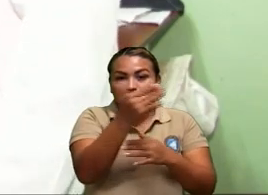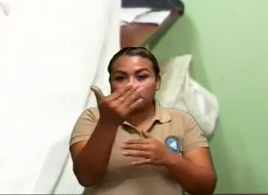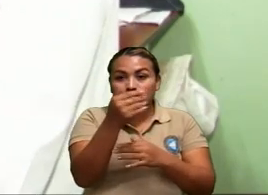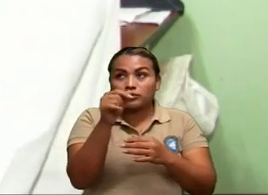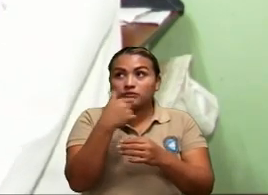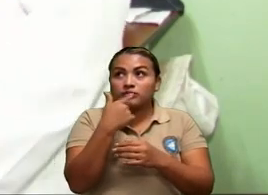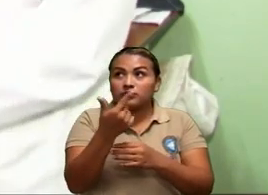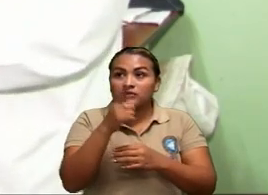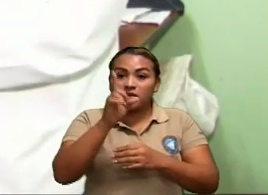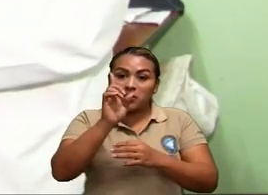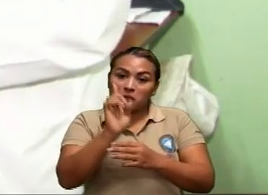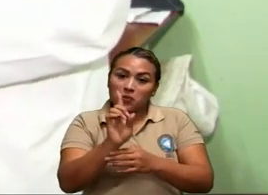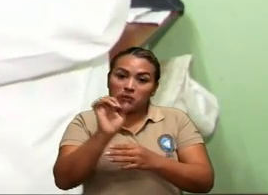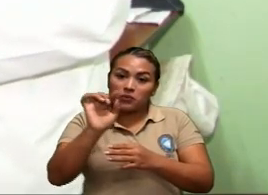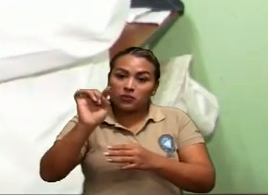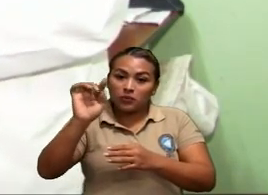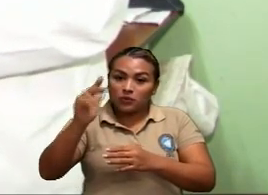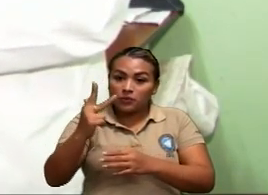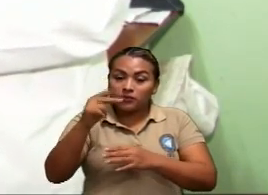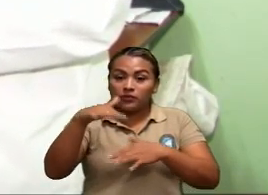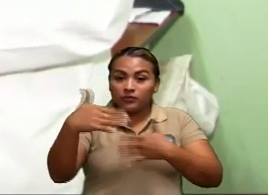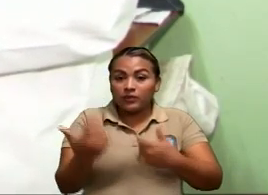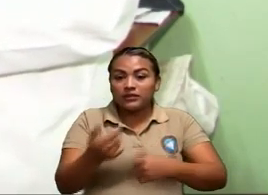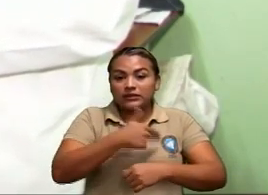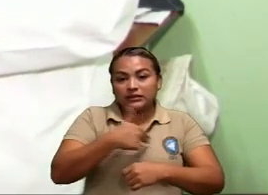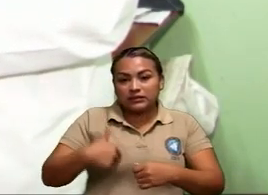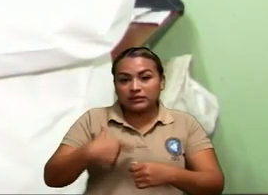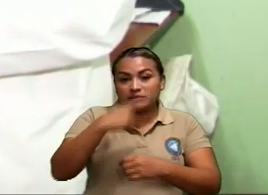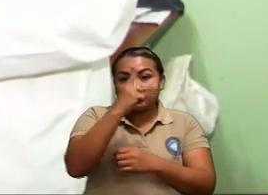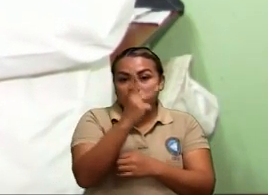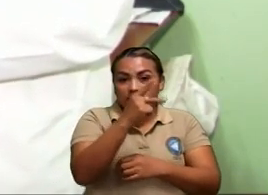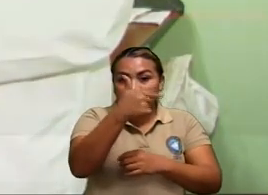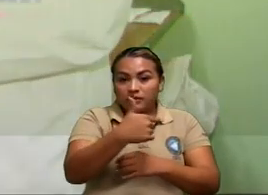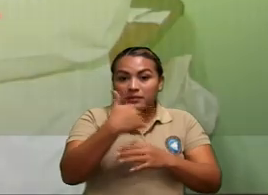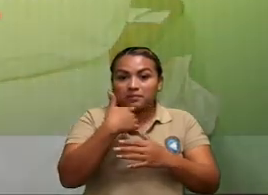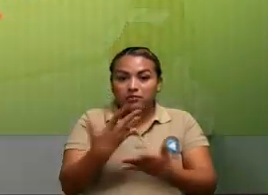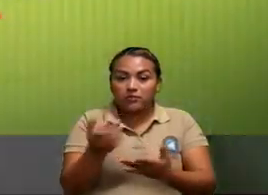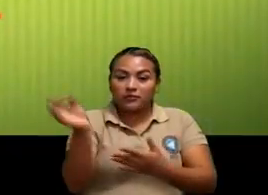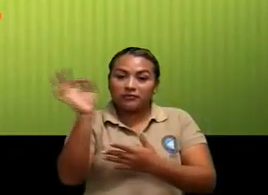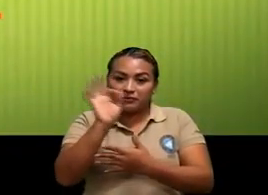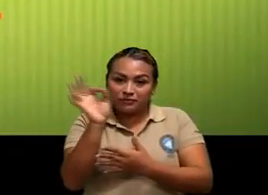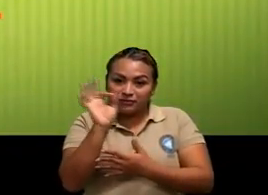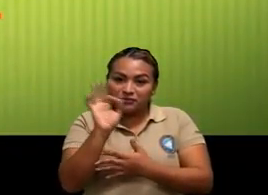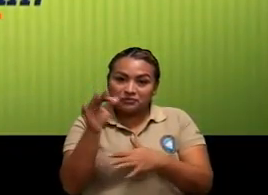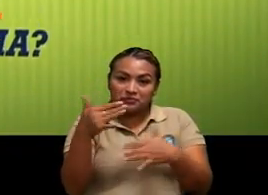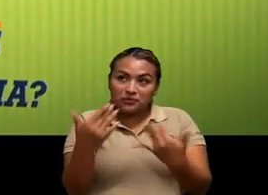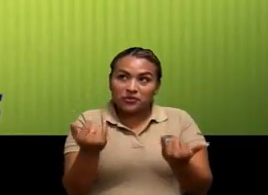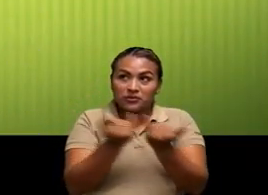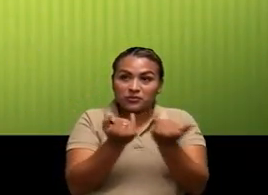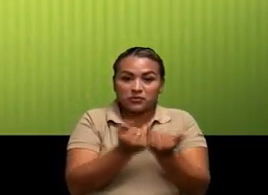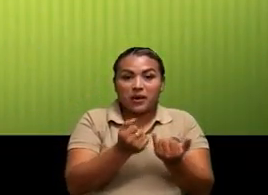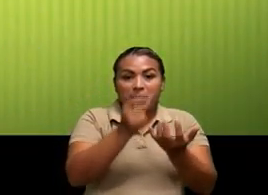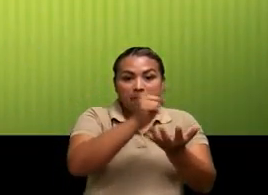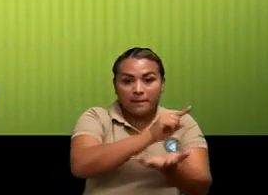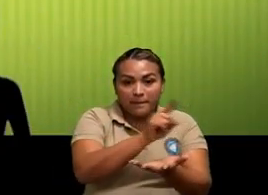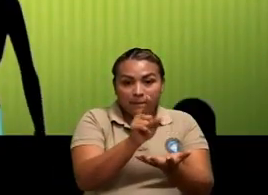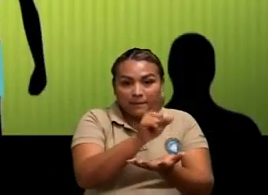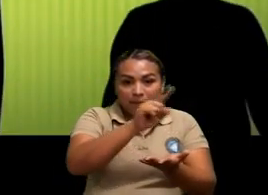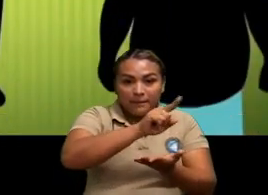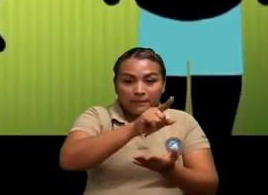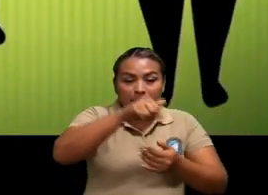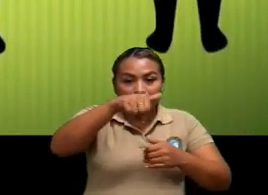151,8. Lo hago en kilo porque la fórmula es en kilo. Tiene que ser el peso en kilo entre lo que da